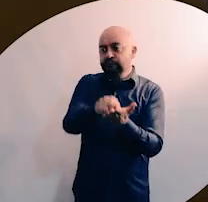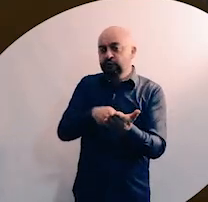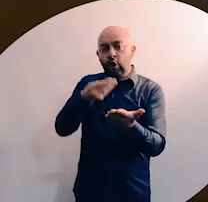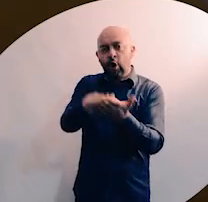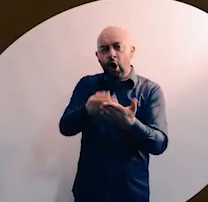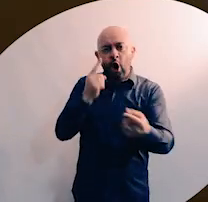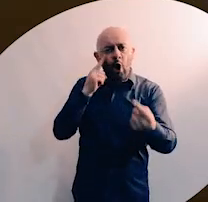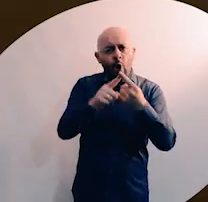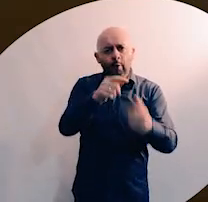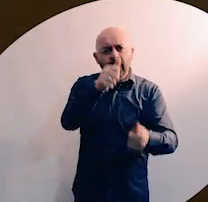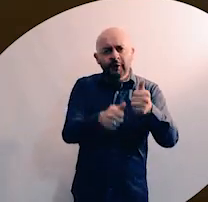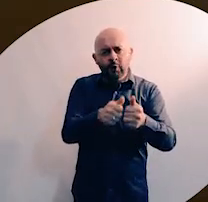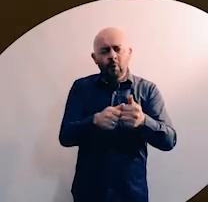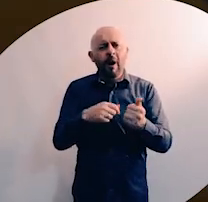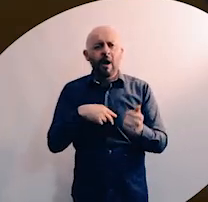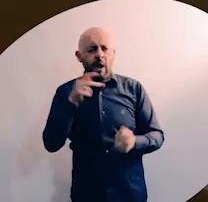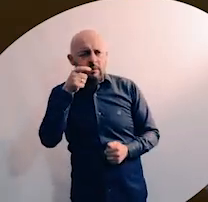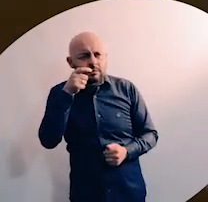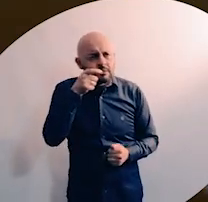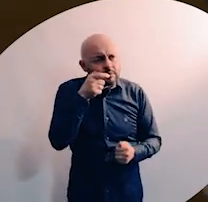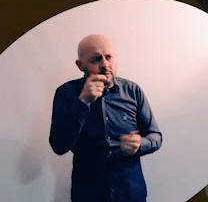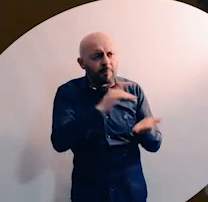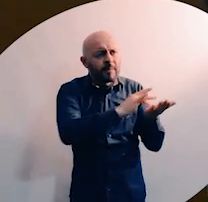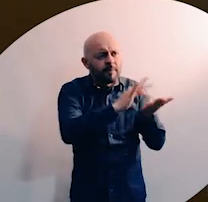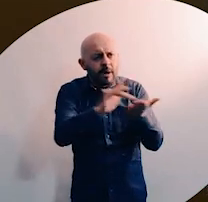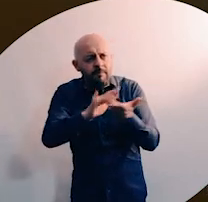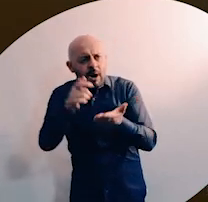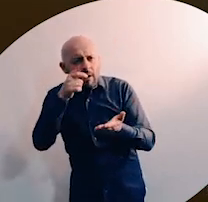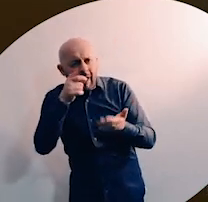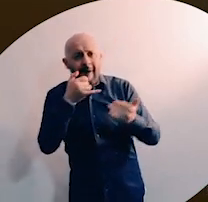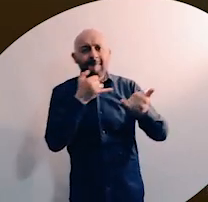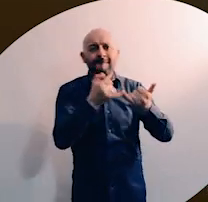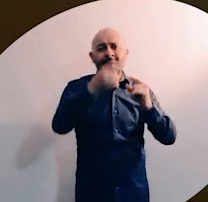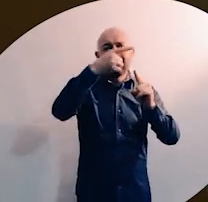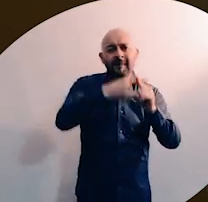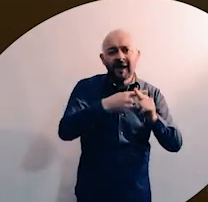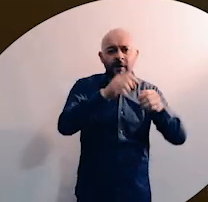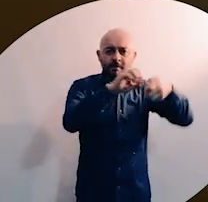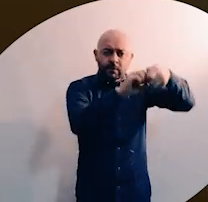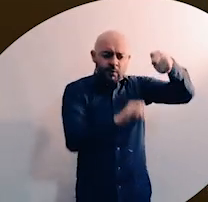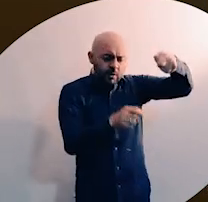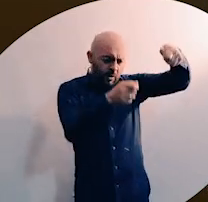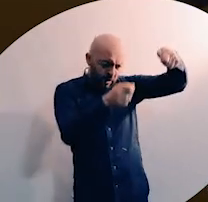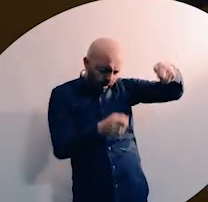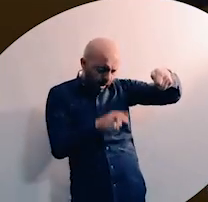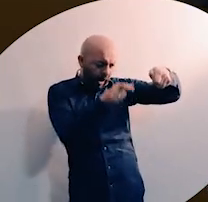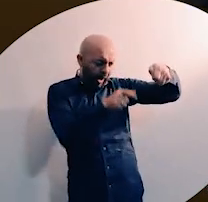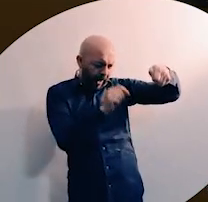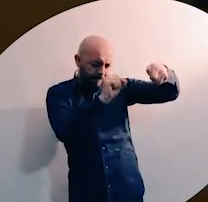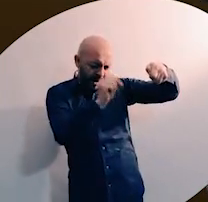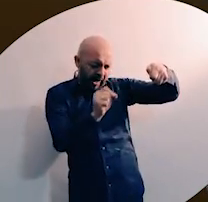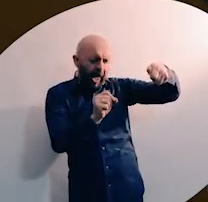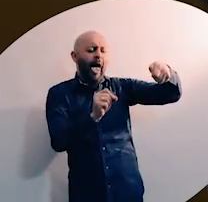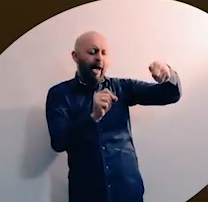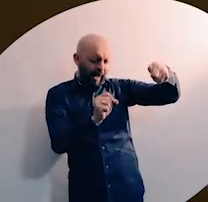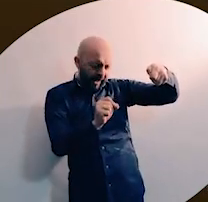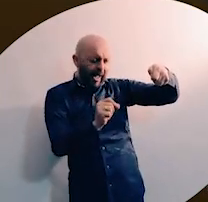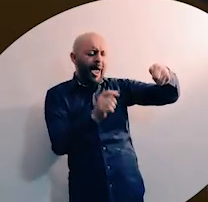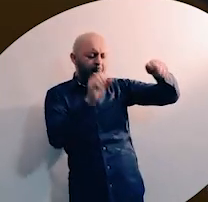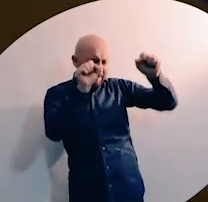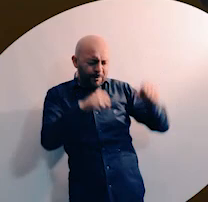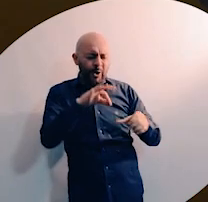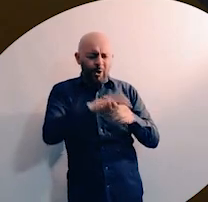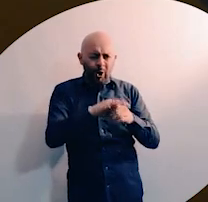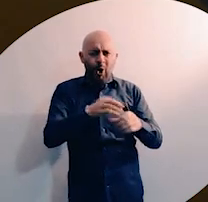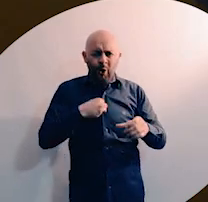de su tarjeta débito sobre todo, con el objetivo de poderle seguir mejor la pista a sus gastos y a final de mes en el extracto bancario